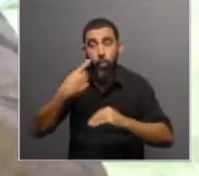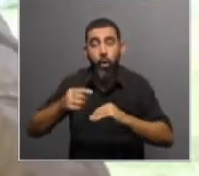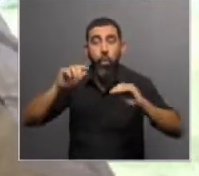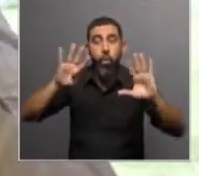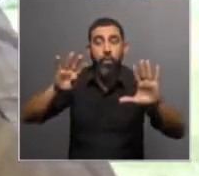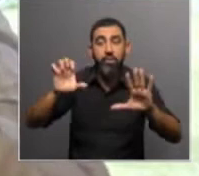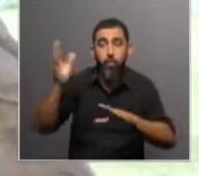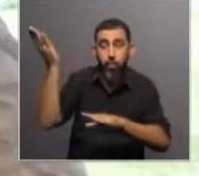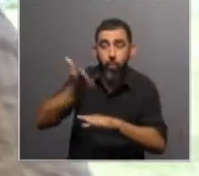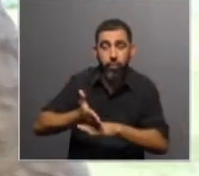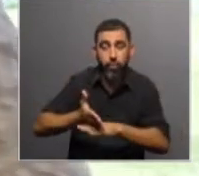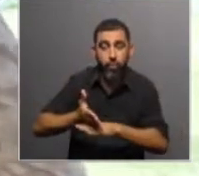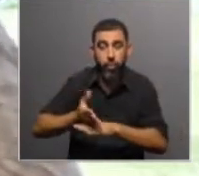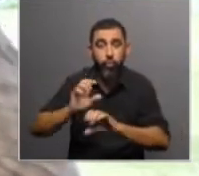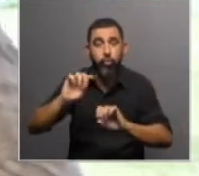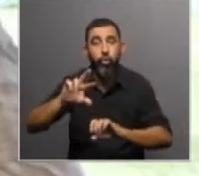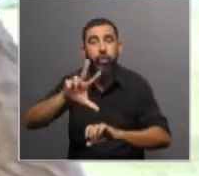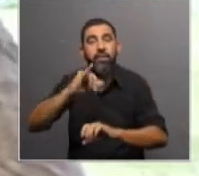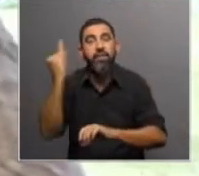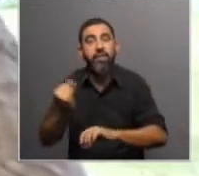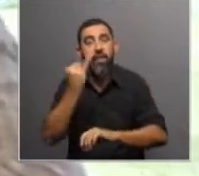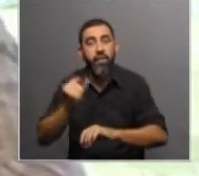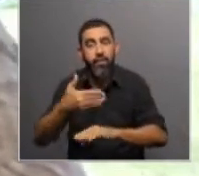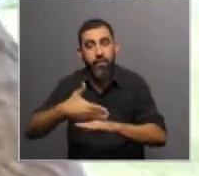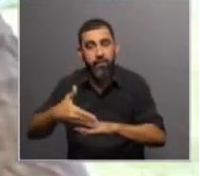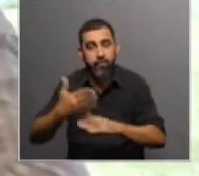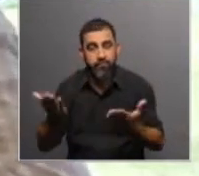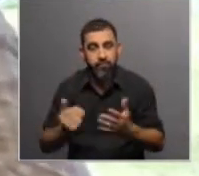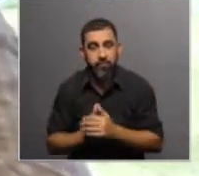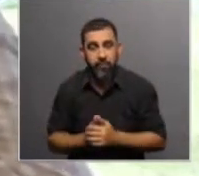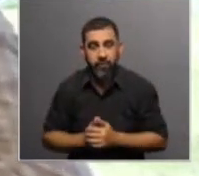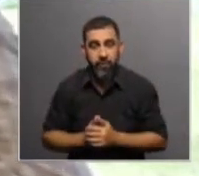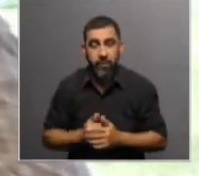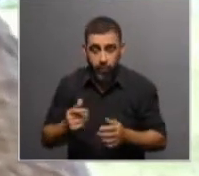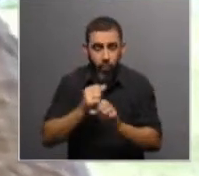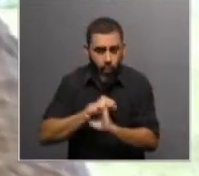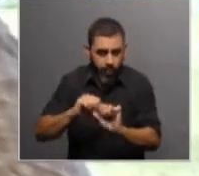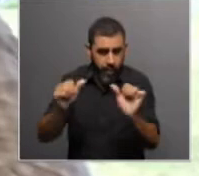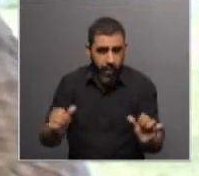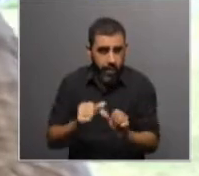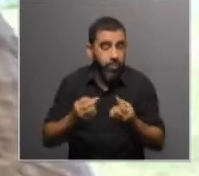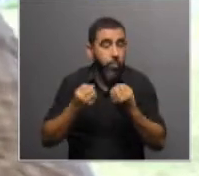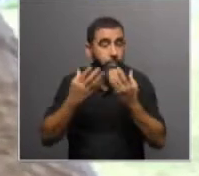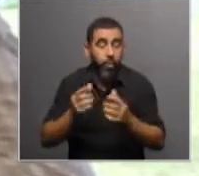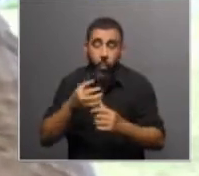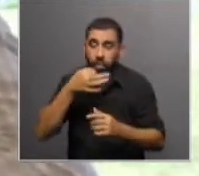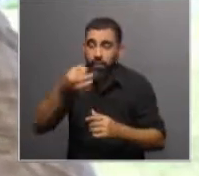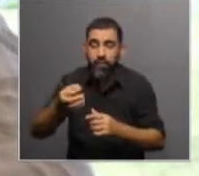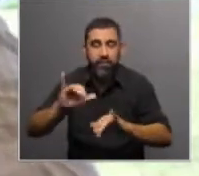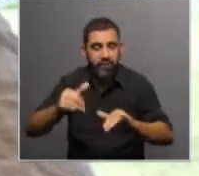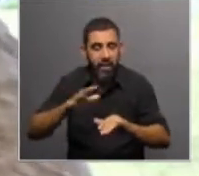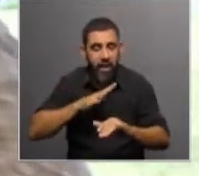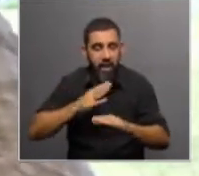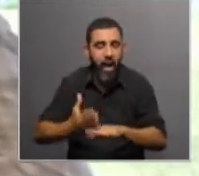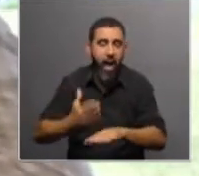96% en el formato virtual en tan solo 3 días. Claro. Y eso lo pudimos hacer básicamente por lo que decías tú. Ya veníamos teniendo